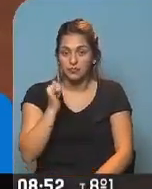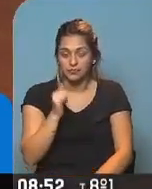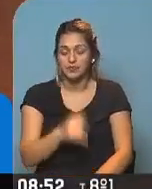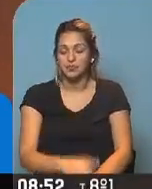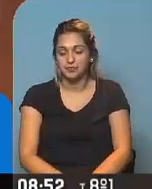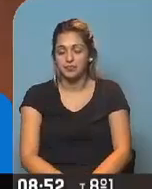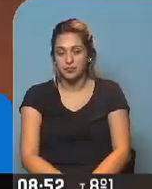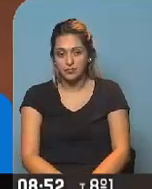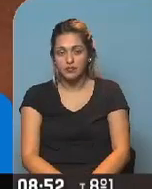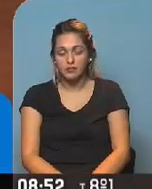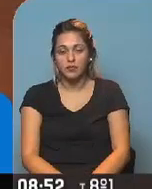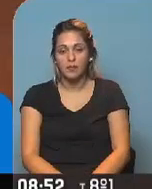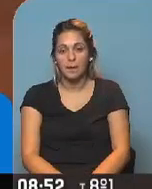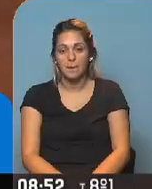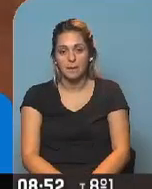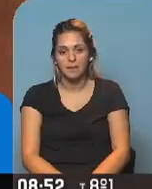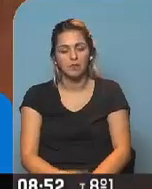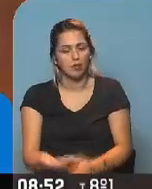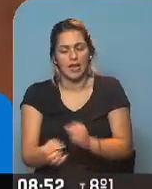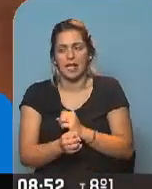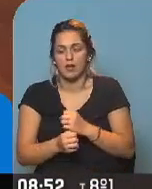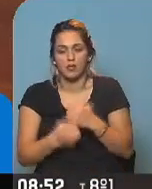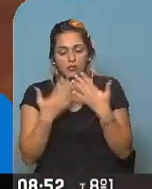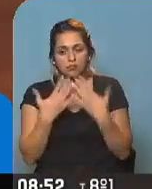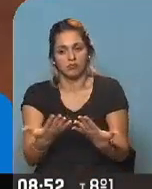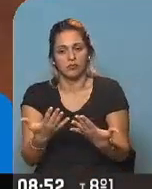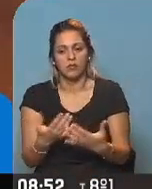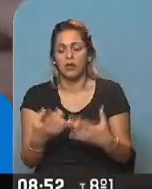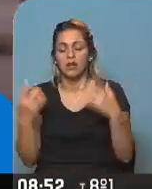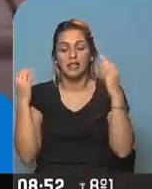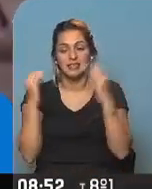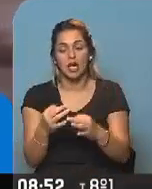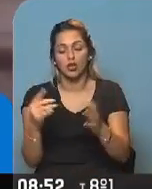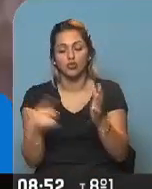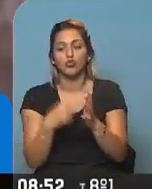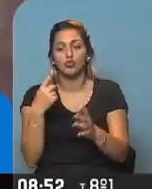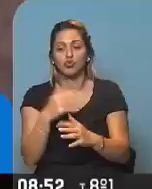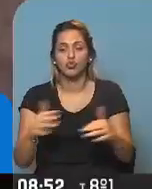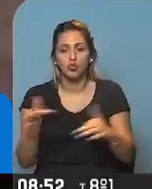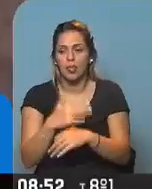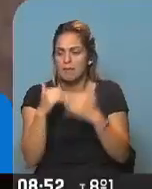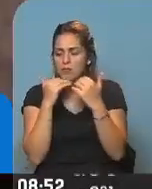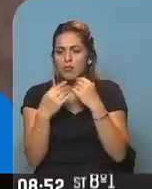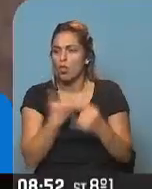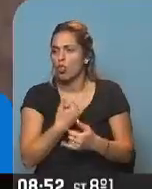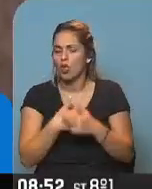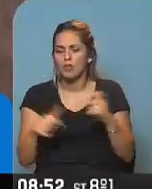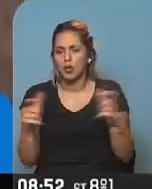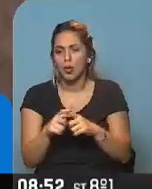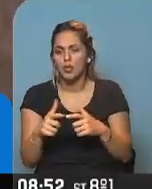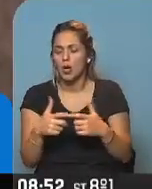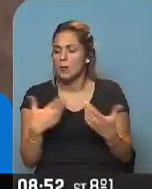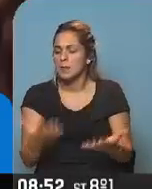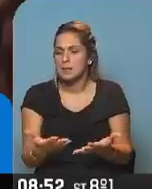cosa verdaderamente impresionante que llegaron a una ciudad en la que no sabían dónde reunirse les pareció inapropiado